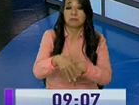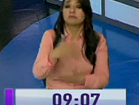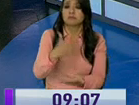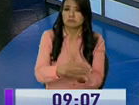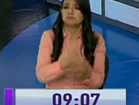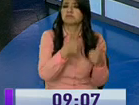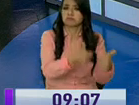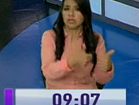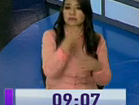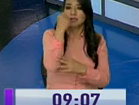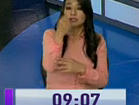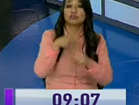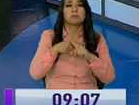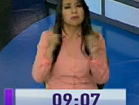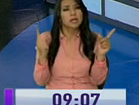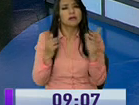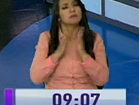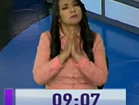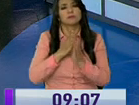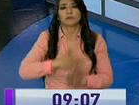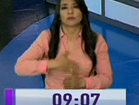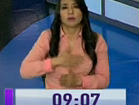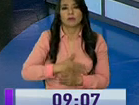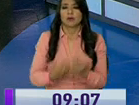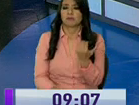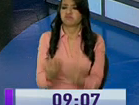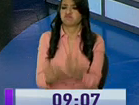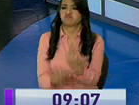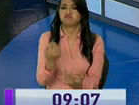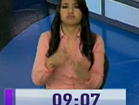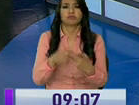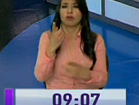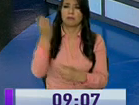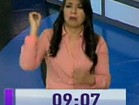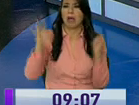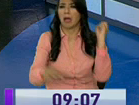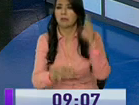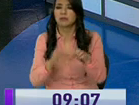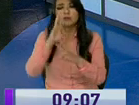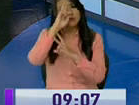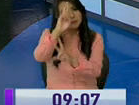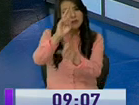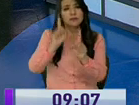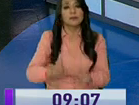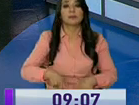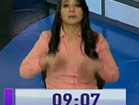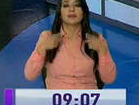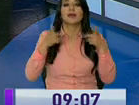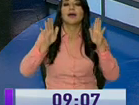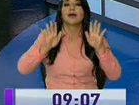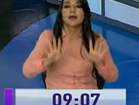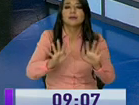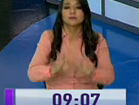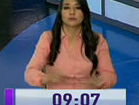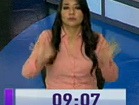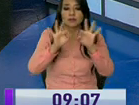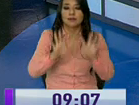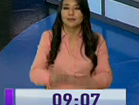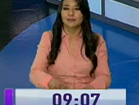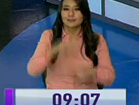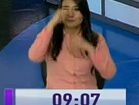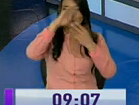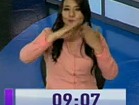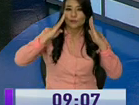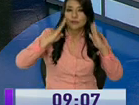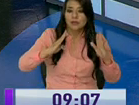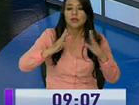derecho, pero vean, vecinos queridos, no expongamos el respeto a los demás, aprendamos a vivir. Siempre lo hemos dicho en este primer artículo de la comunidad,